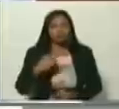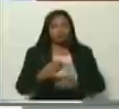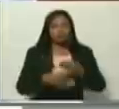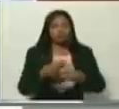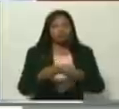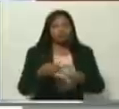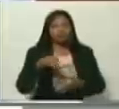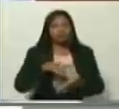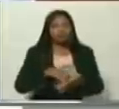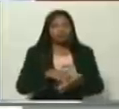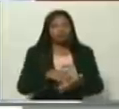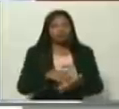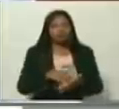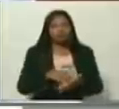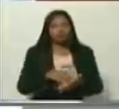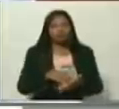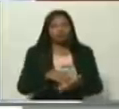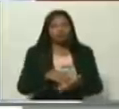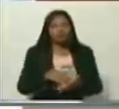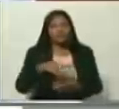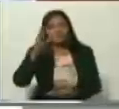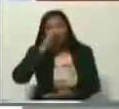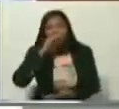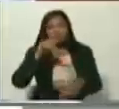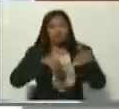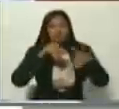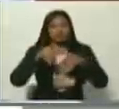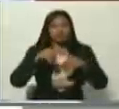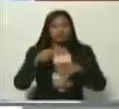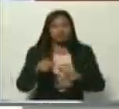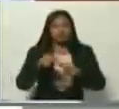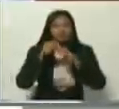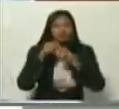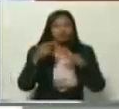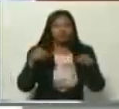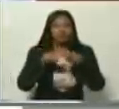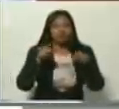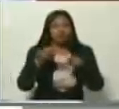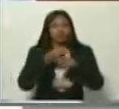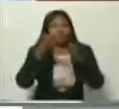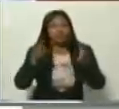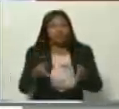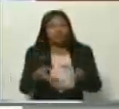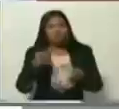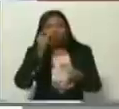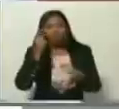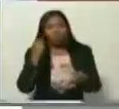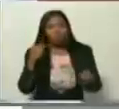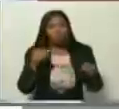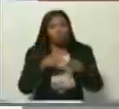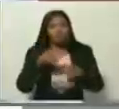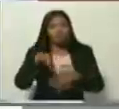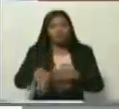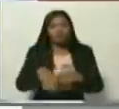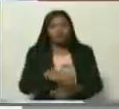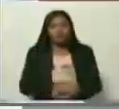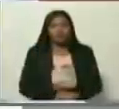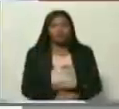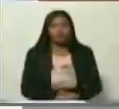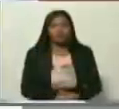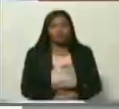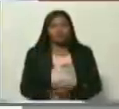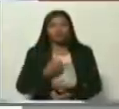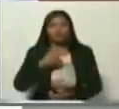los 12 municipios del estado, elecciones para elegir gobernador o gobernadora al estado. He